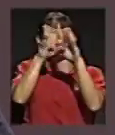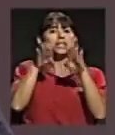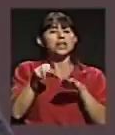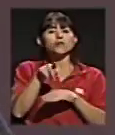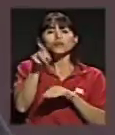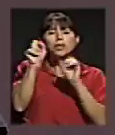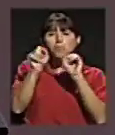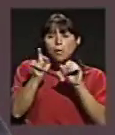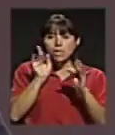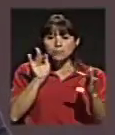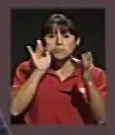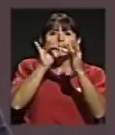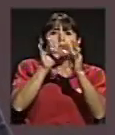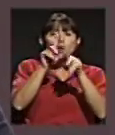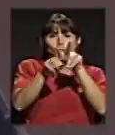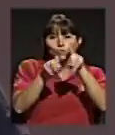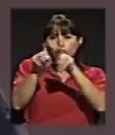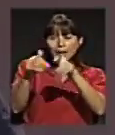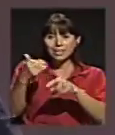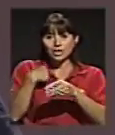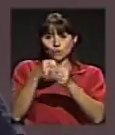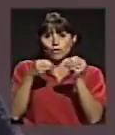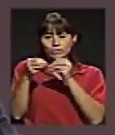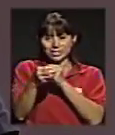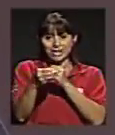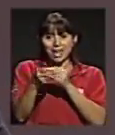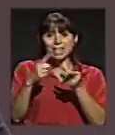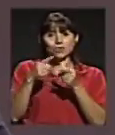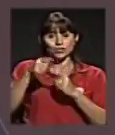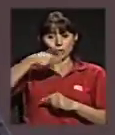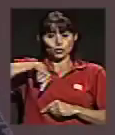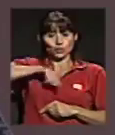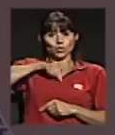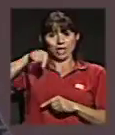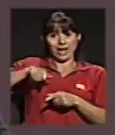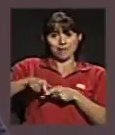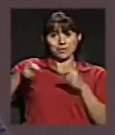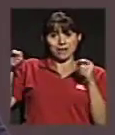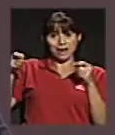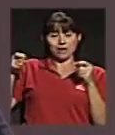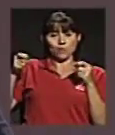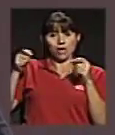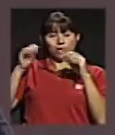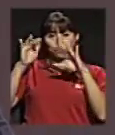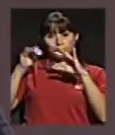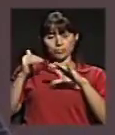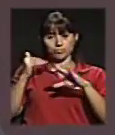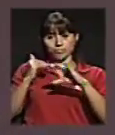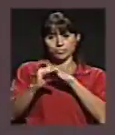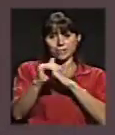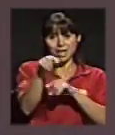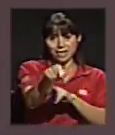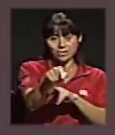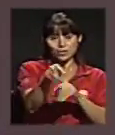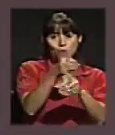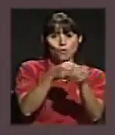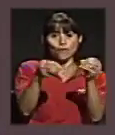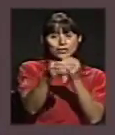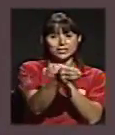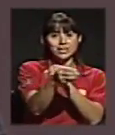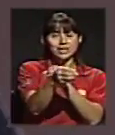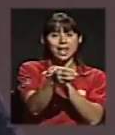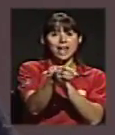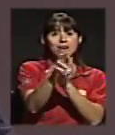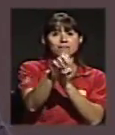puede, digamos, tiene una oficina de prensa, entonces se le hizo una consulta directa desde acá, desde el semanario, por vía correo electrónico a la oficina de prensa del proyecto